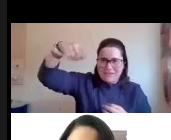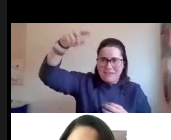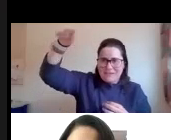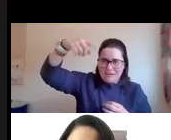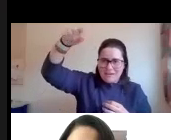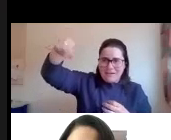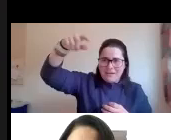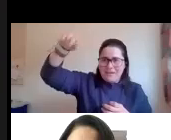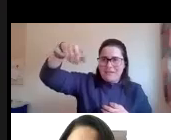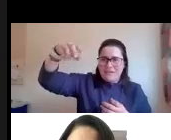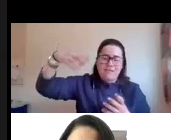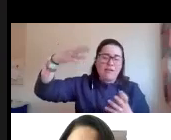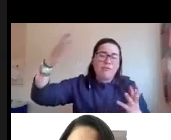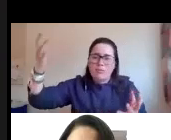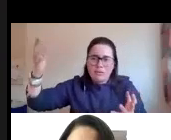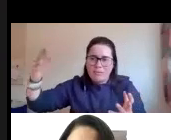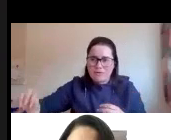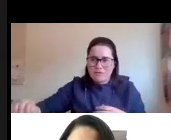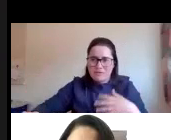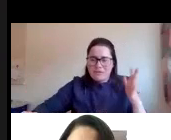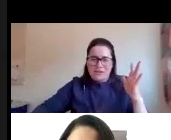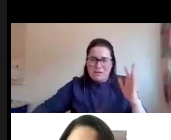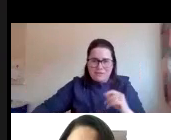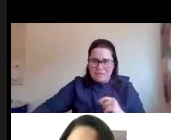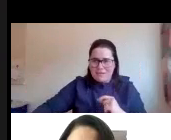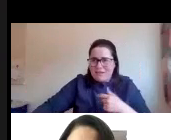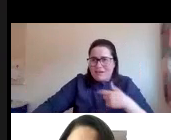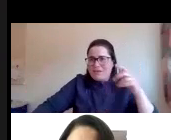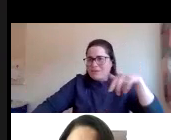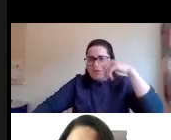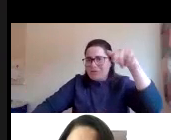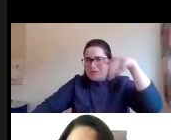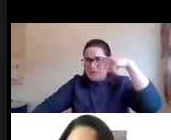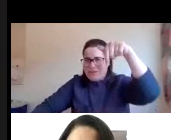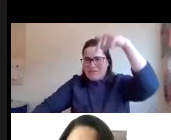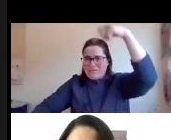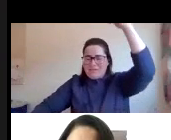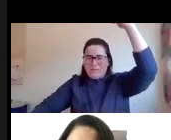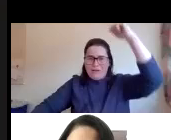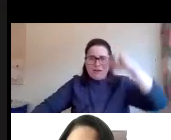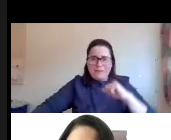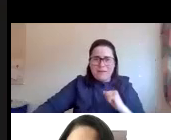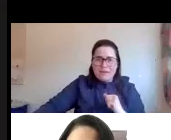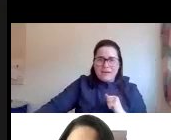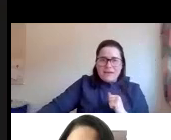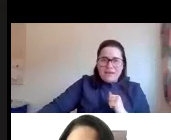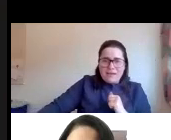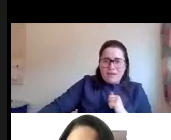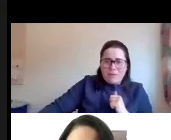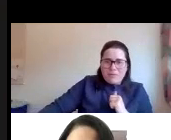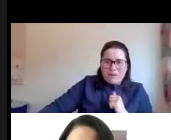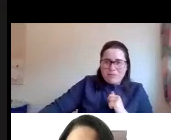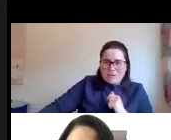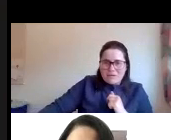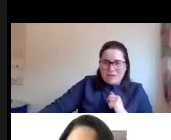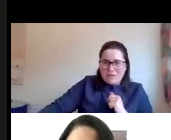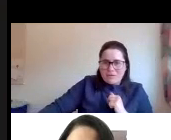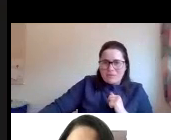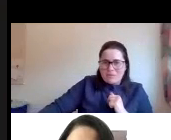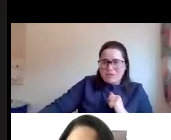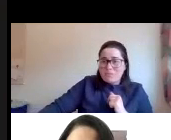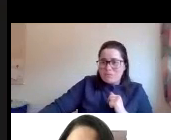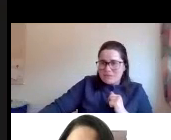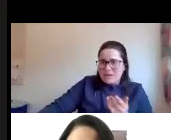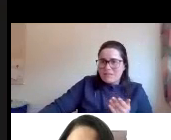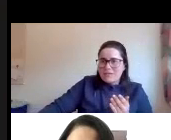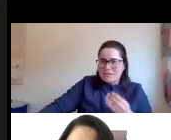le hace esa forma, pero no significa nada más que el viento en circular. Y aquí pueden ver cómo se ven las fotos,